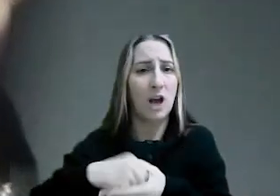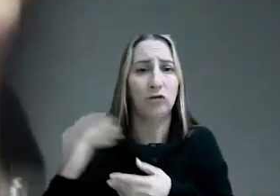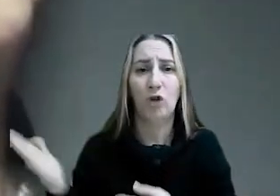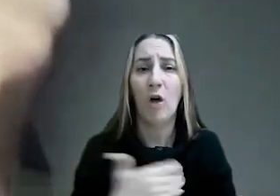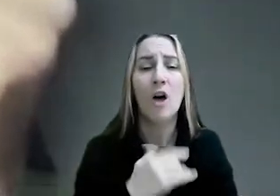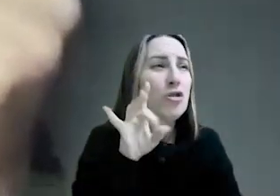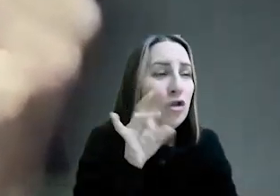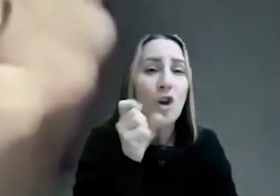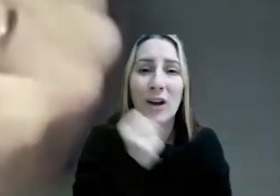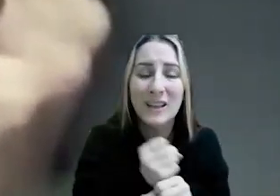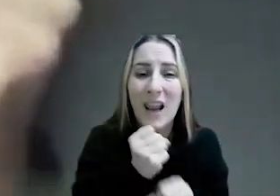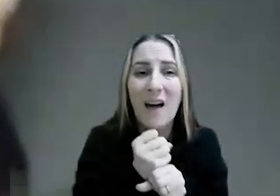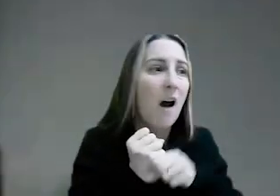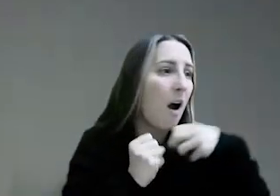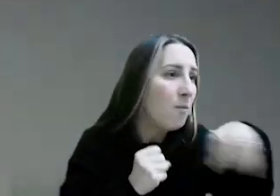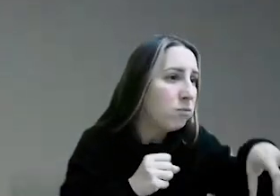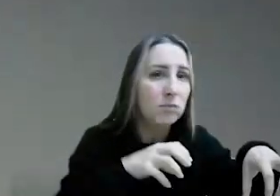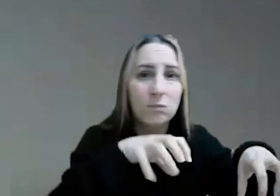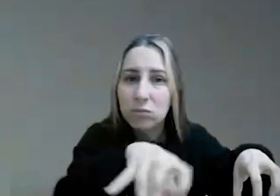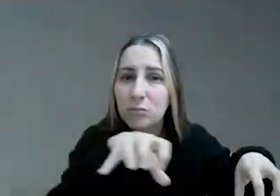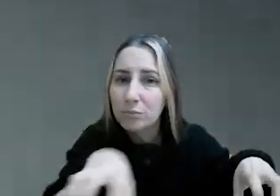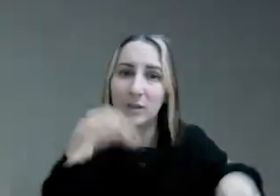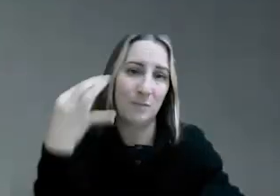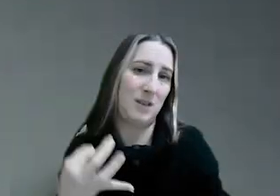en algún lugar en particular.